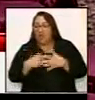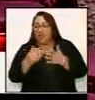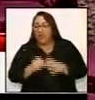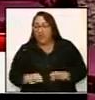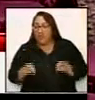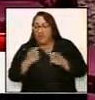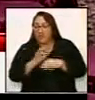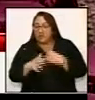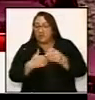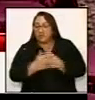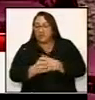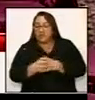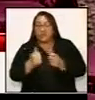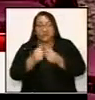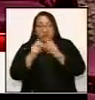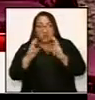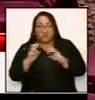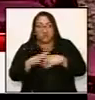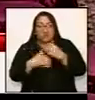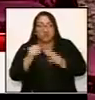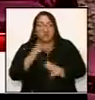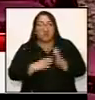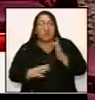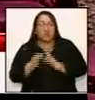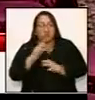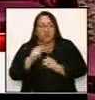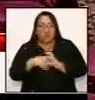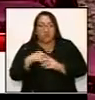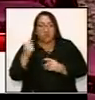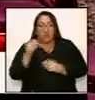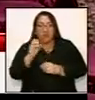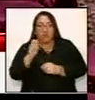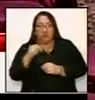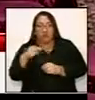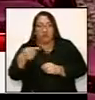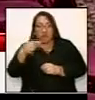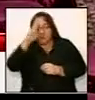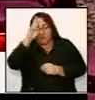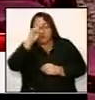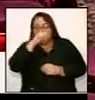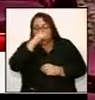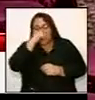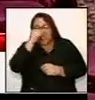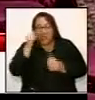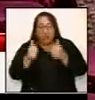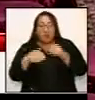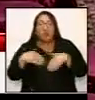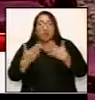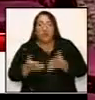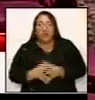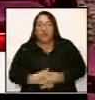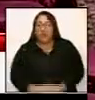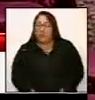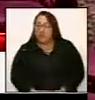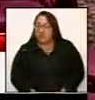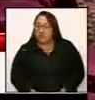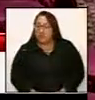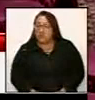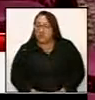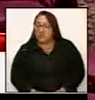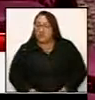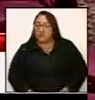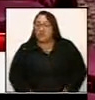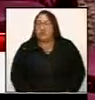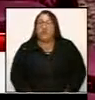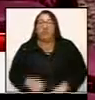prioridad justamente al tema de los financiamientos externos a las ONG peruanas, con lo cual podemos recoger el